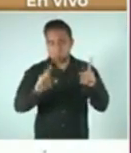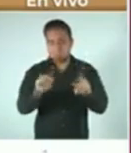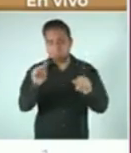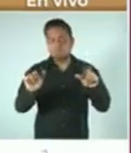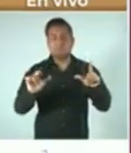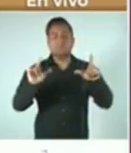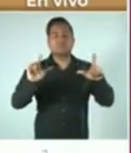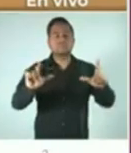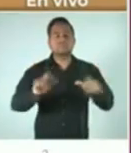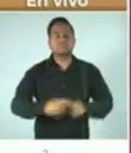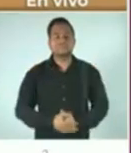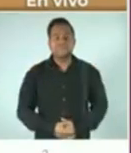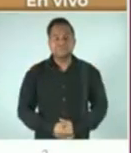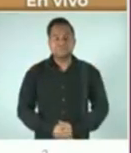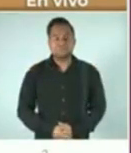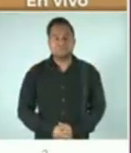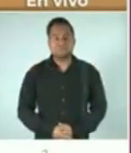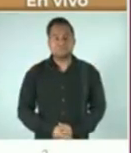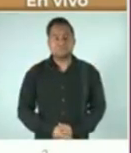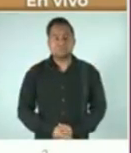favor.